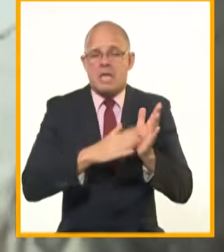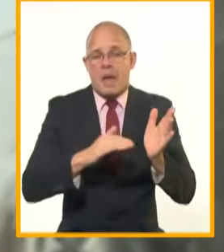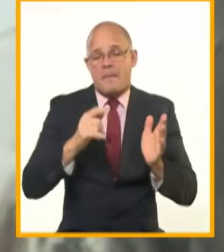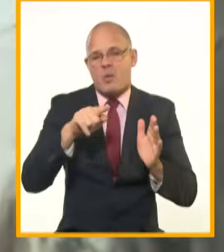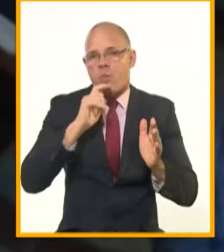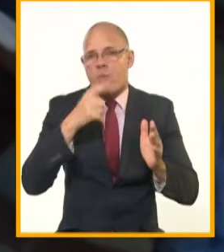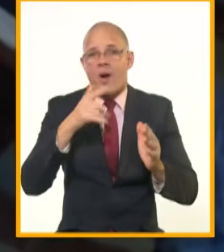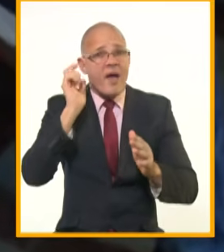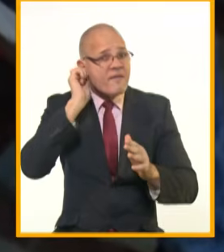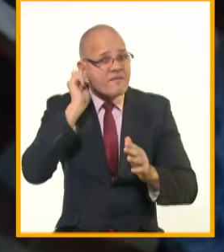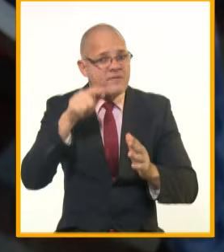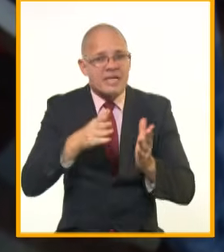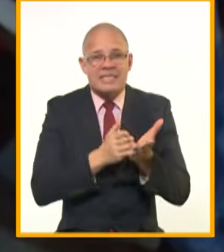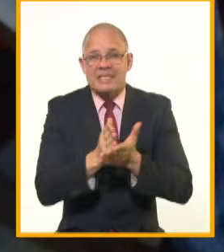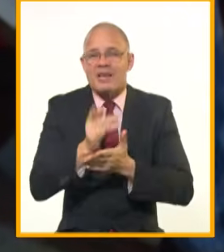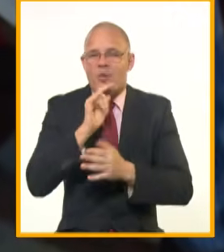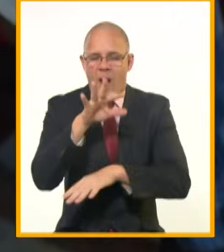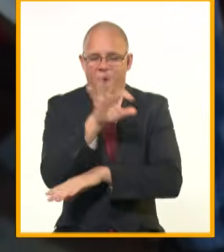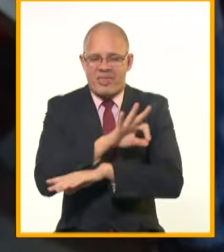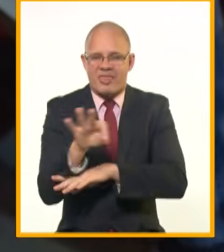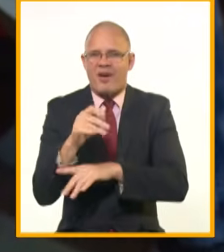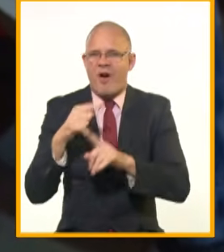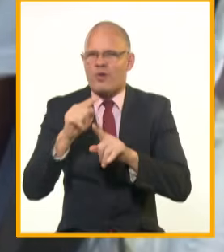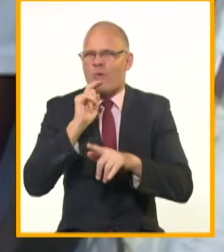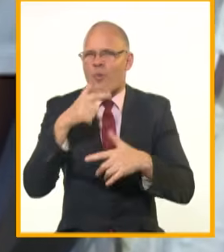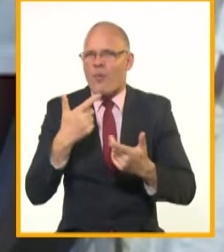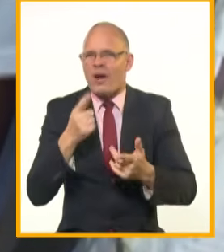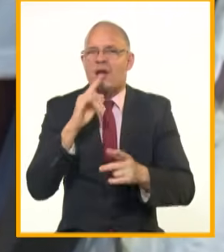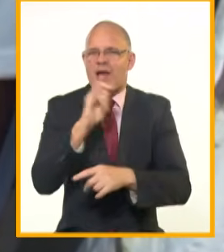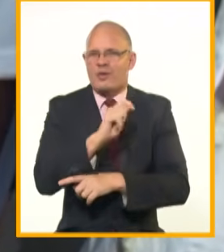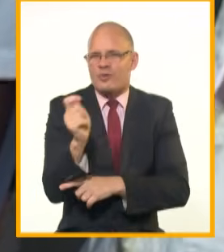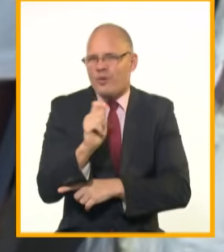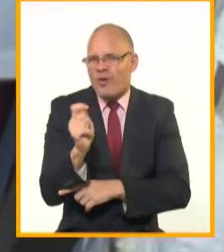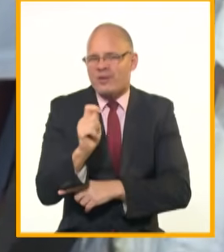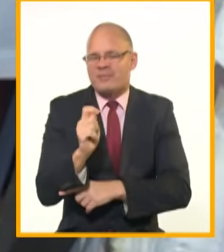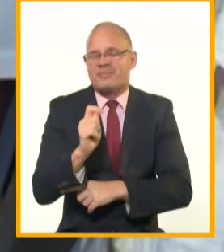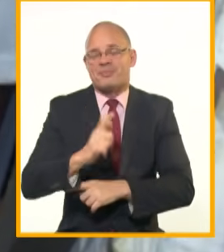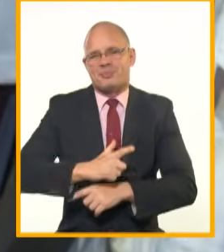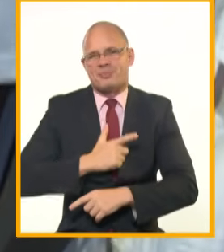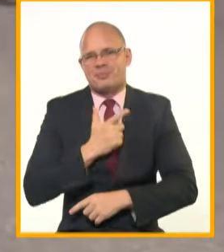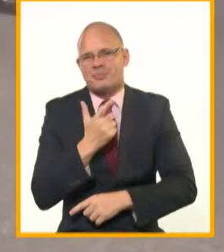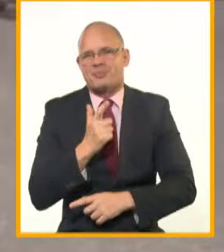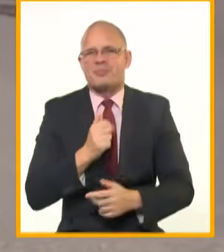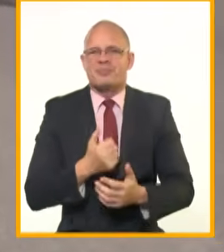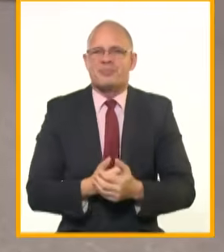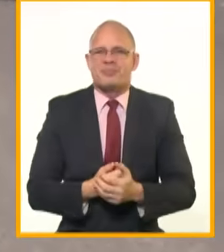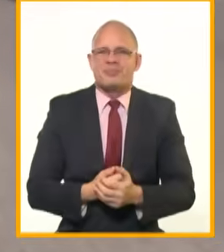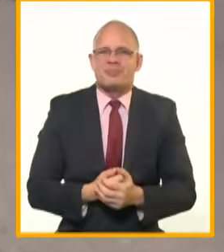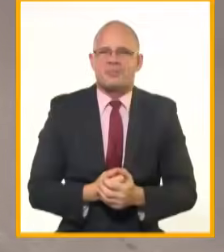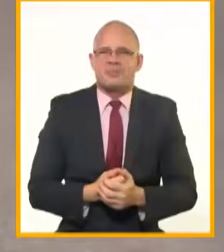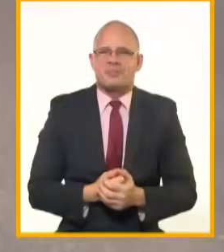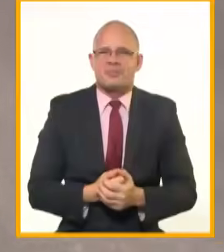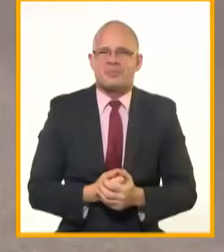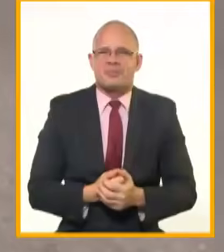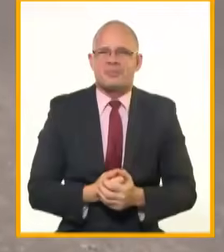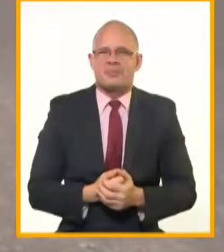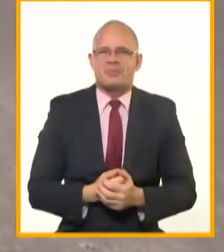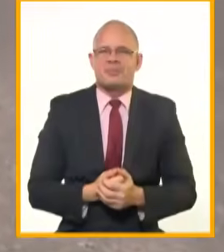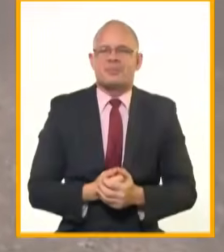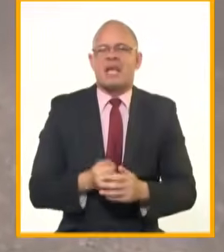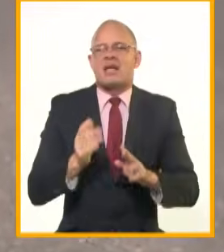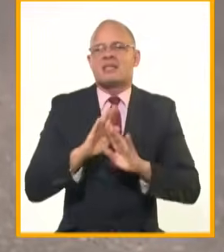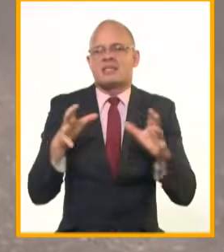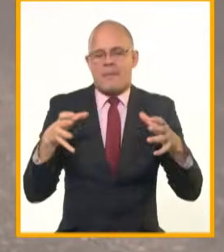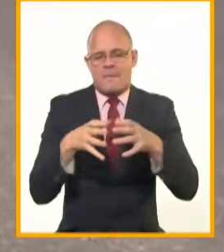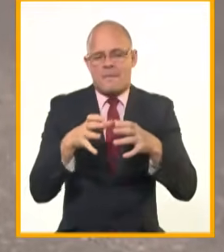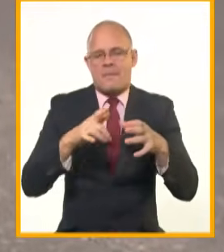los arquitectos de la sensibilidad, los instructores de arte. Bajo la advocación de la pionera teatral Olga Alonso González,